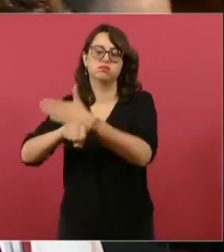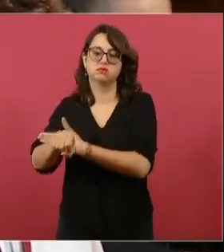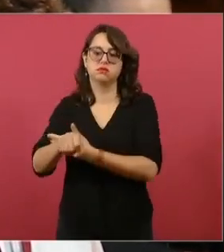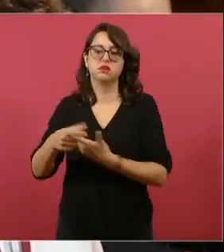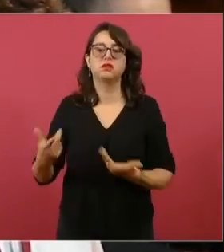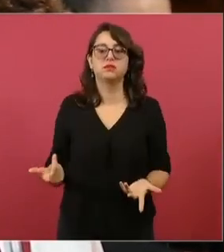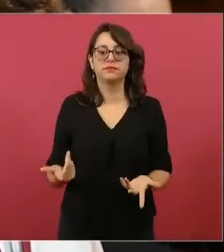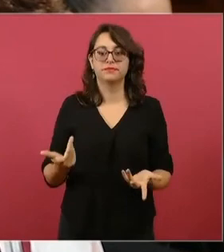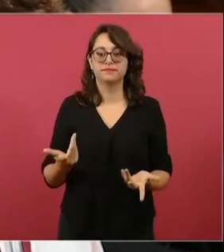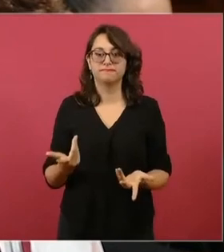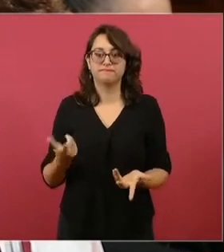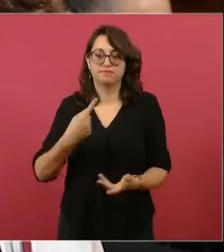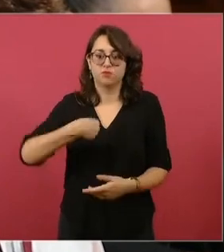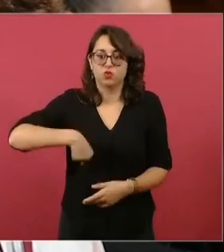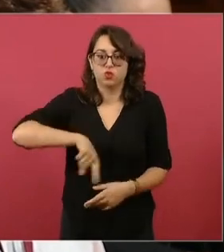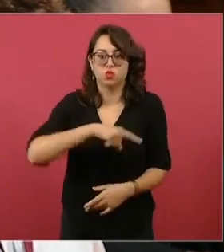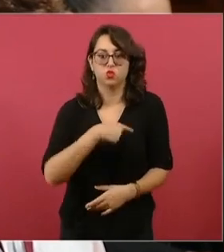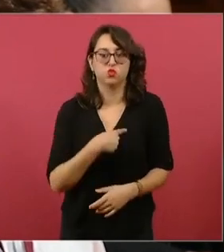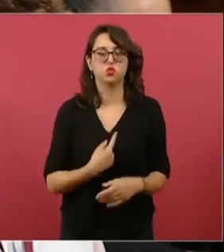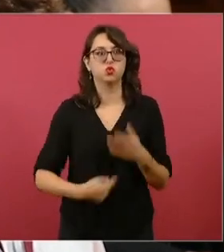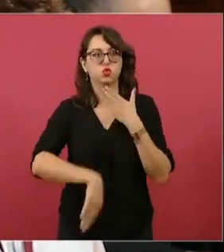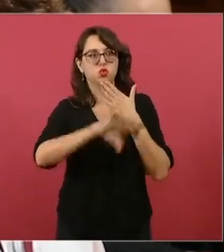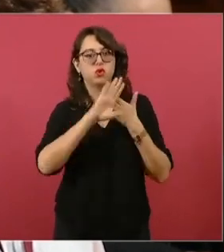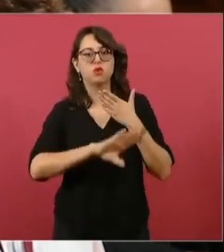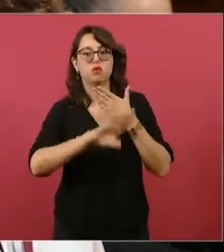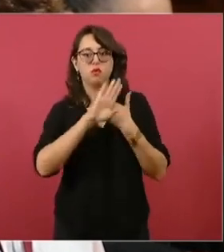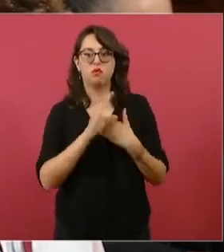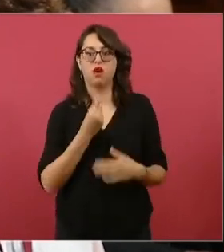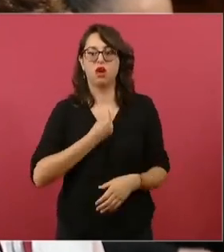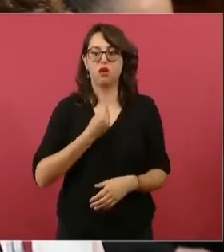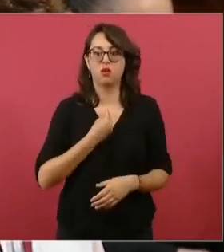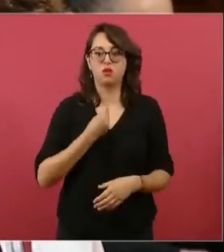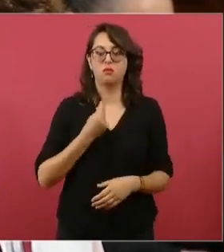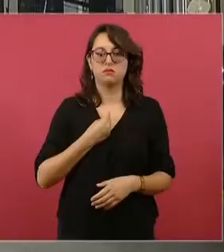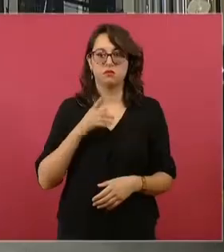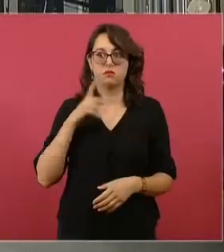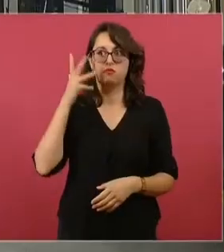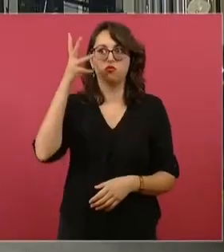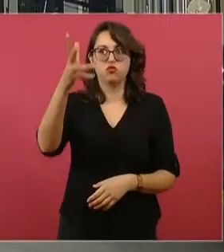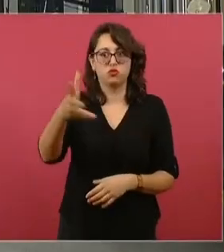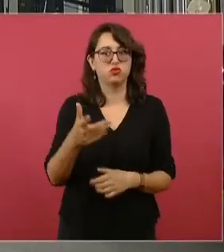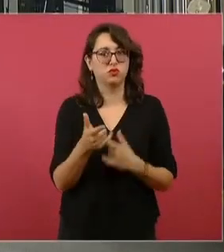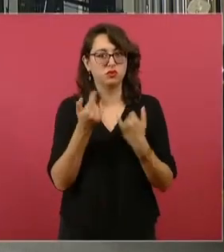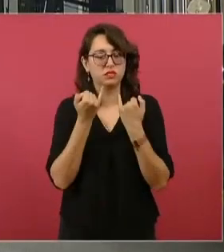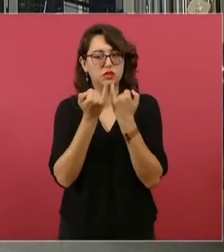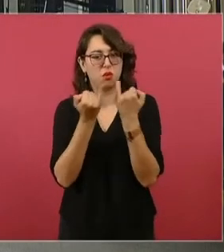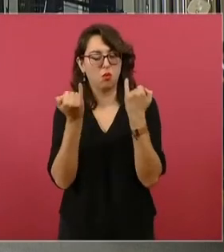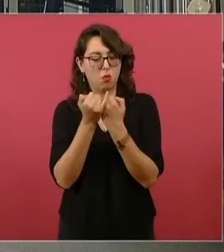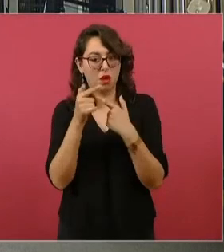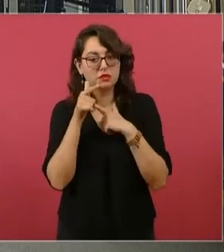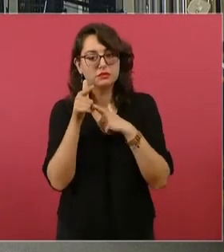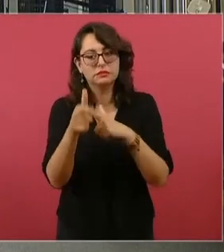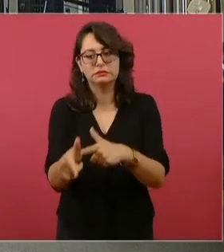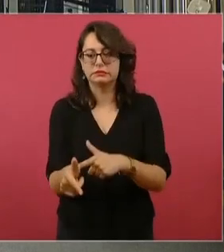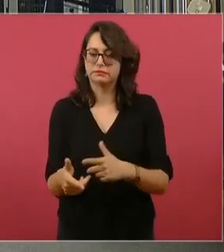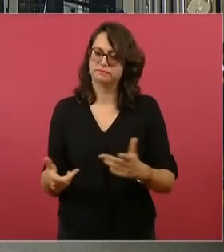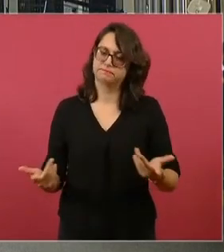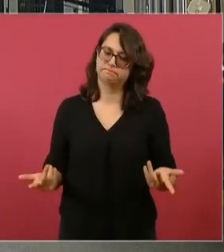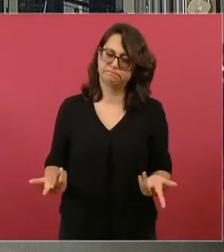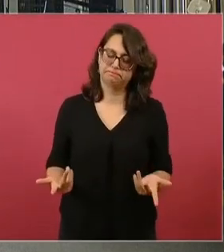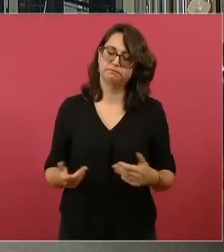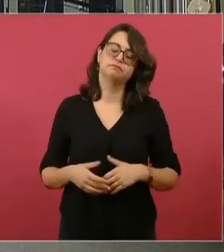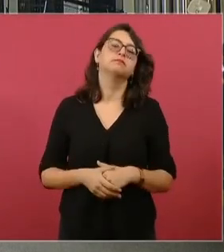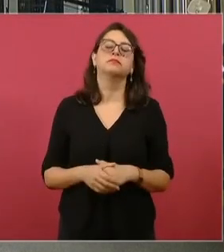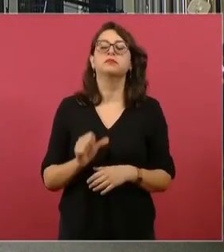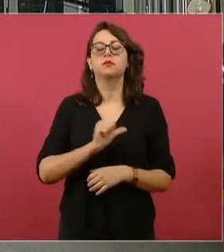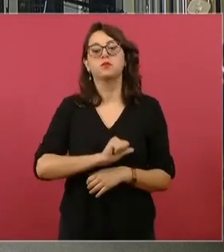nosotros, mañana, ¿quién más va a poder ser? Y por otro lado, señor presidente, rápidamente, comentarle